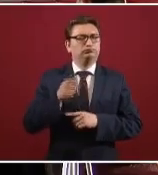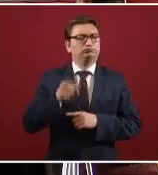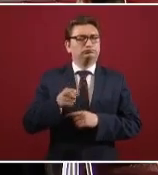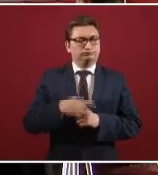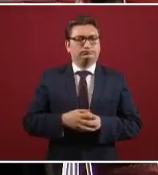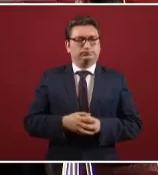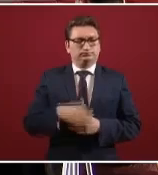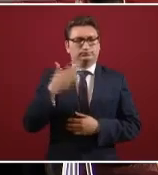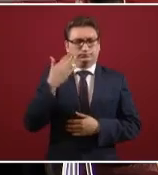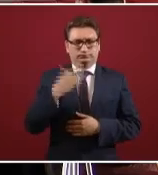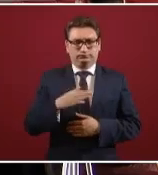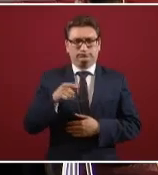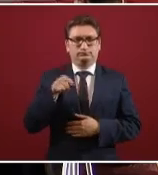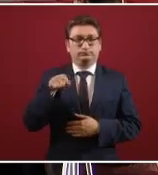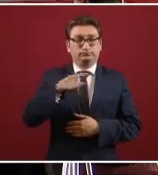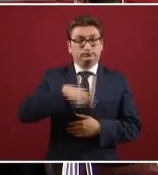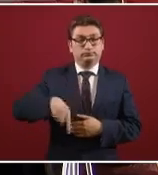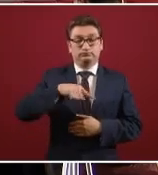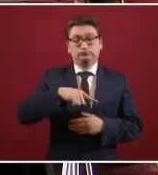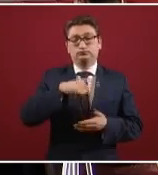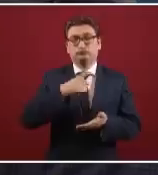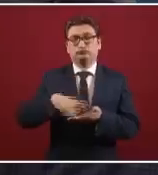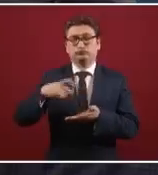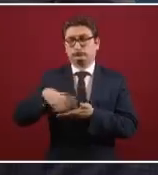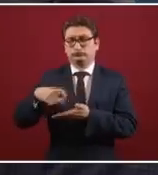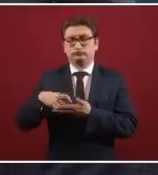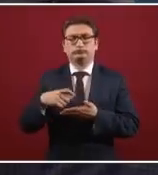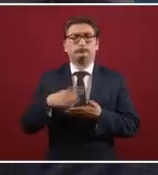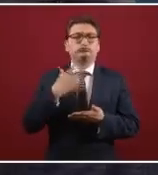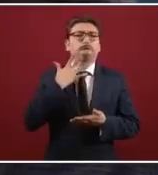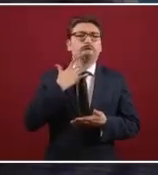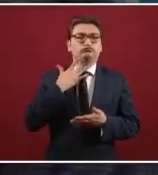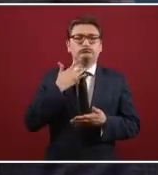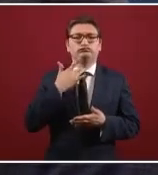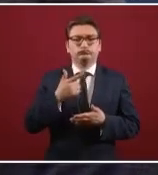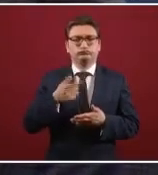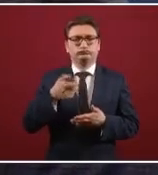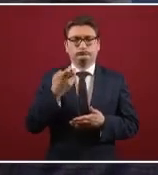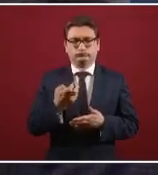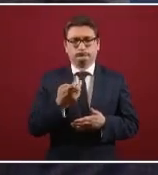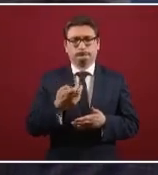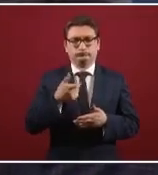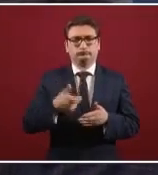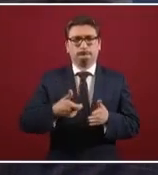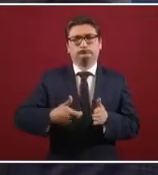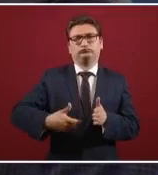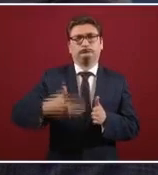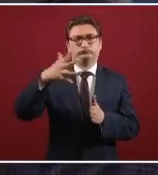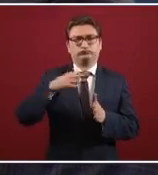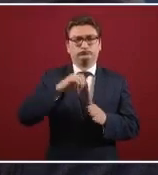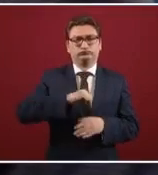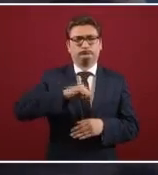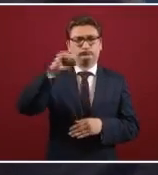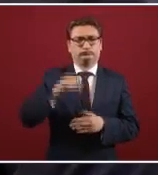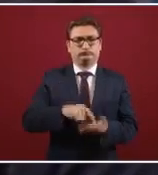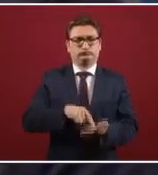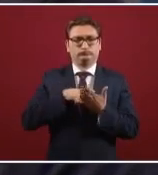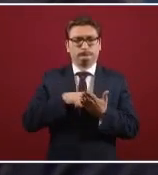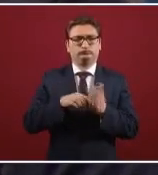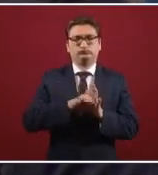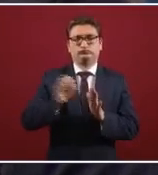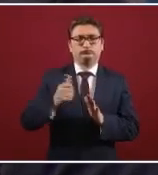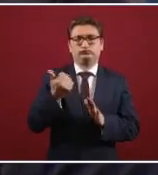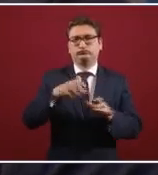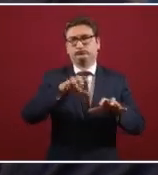precio al que les venden a ellos el combustible es el que los hace aparecer como los más caros y si tenemos